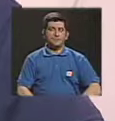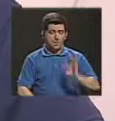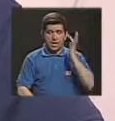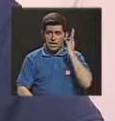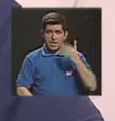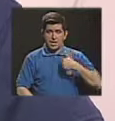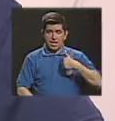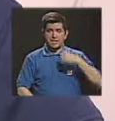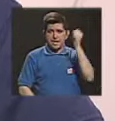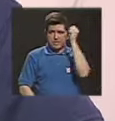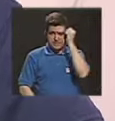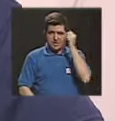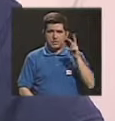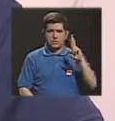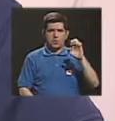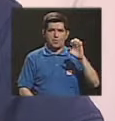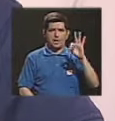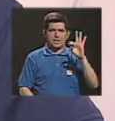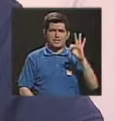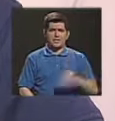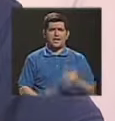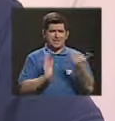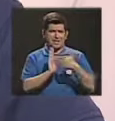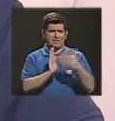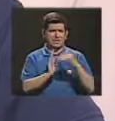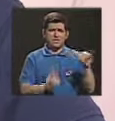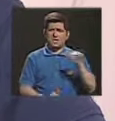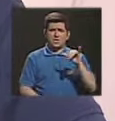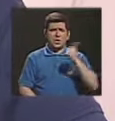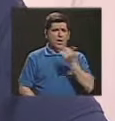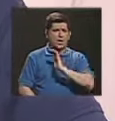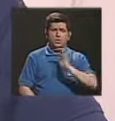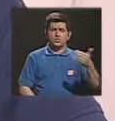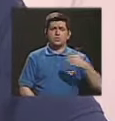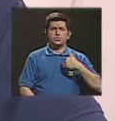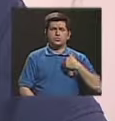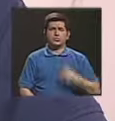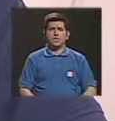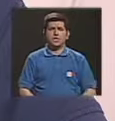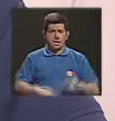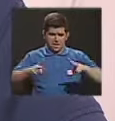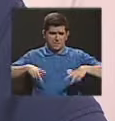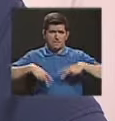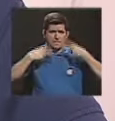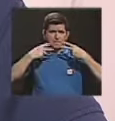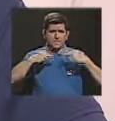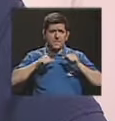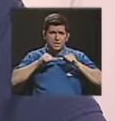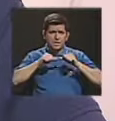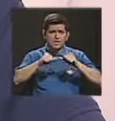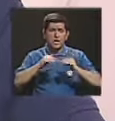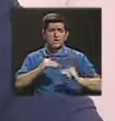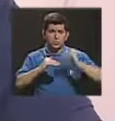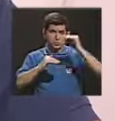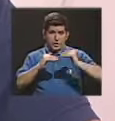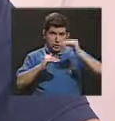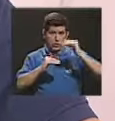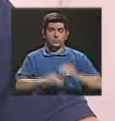Una niña con Rett, que a veces podría parecer tan afectada como estos niños, tiene una sobrevida